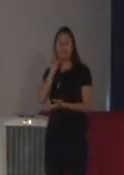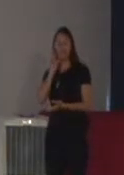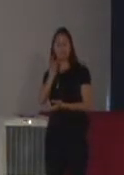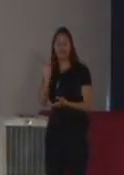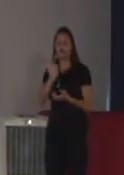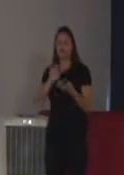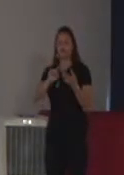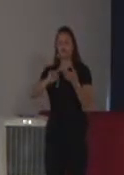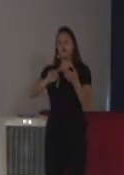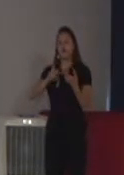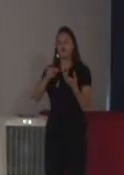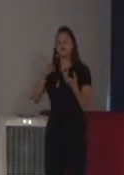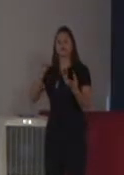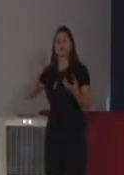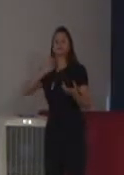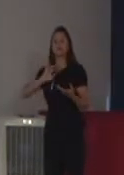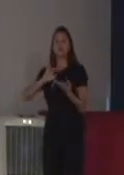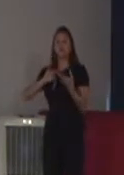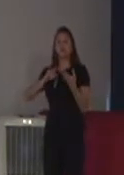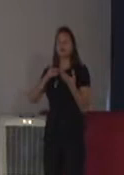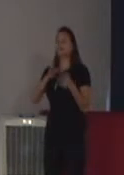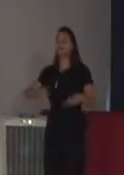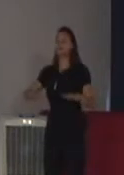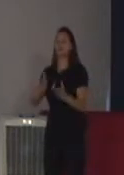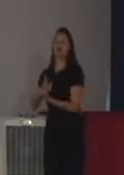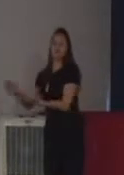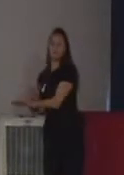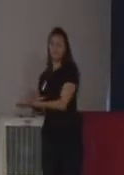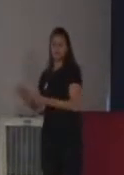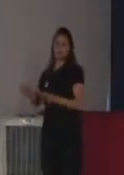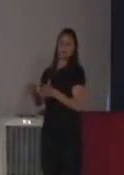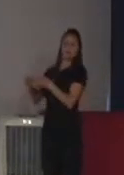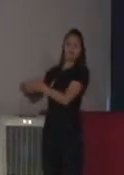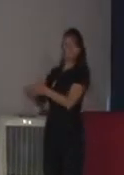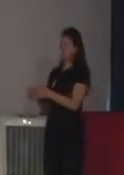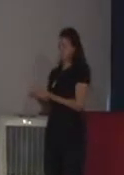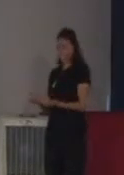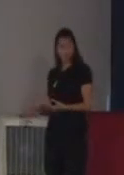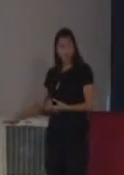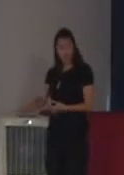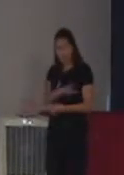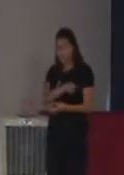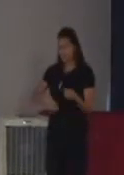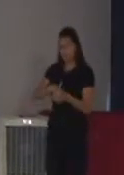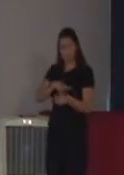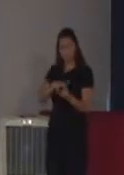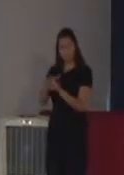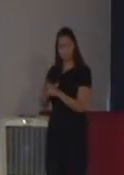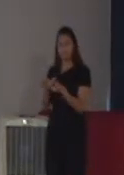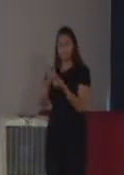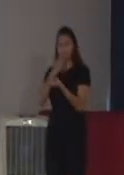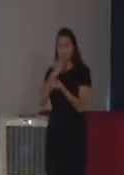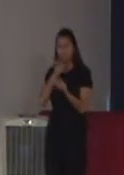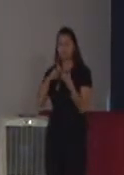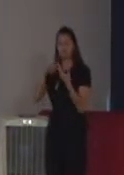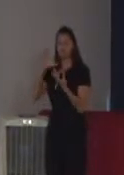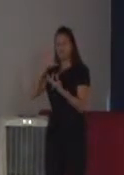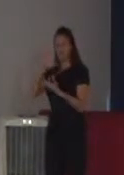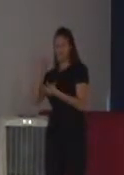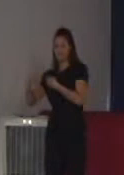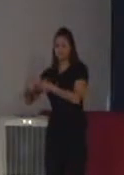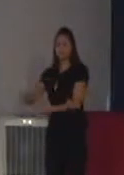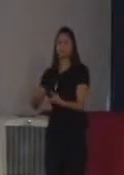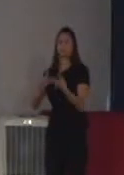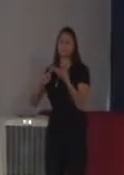espacio apartado, segregado, sino que eso atraviesa toda la población, atraviesa las comunidades indígenas, atraviesa las comunidades